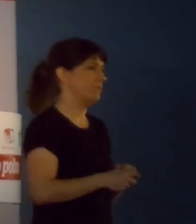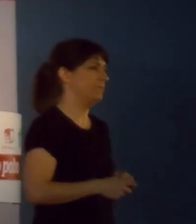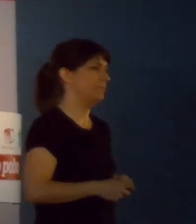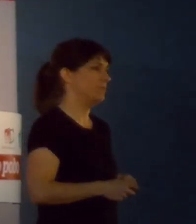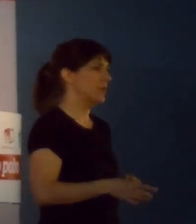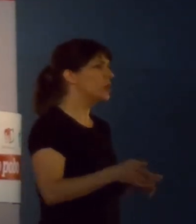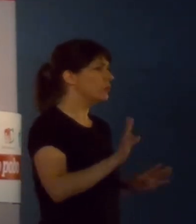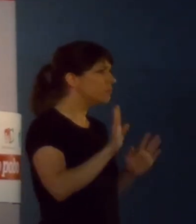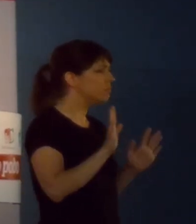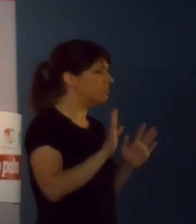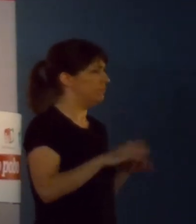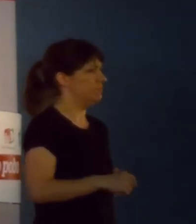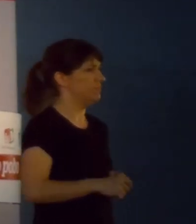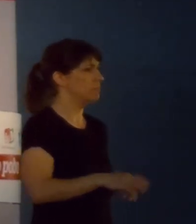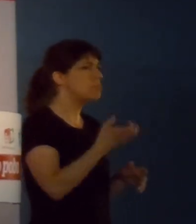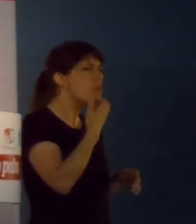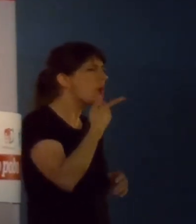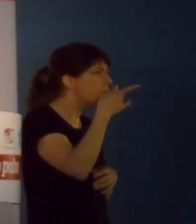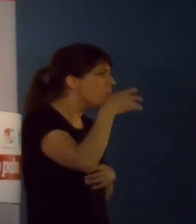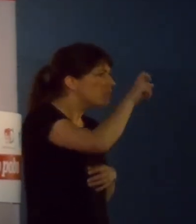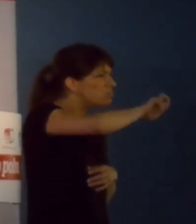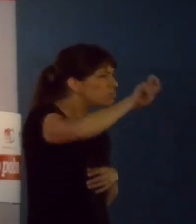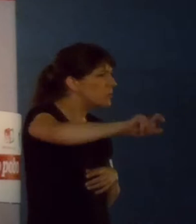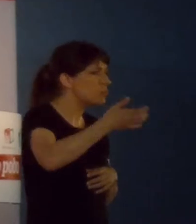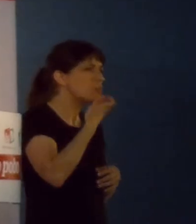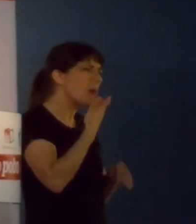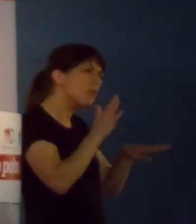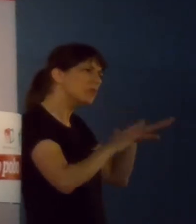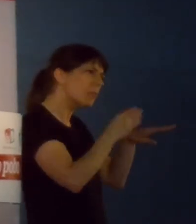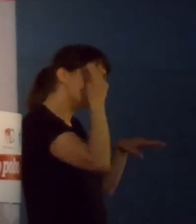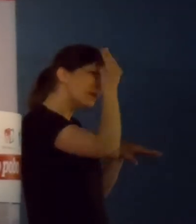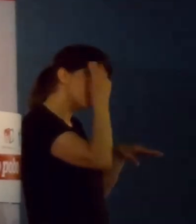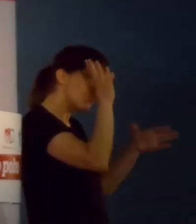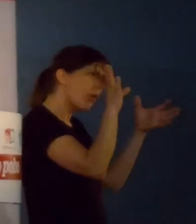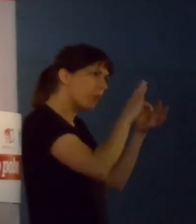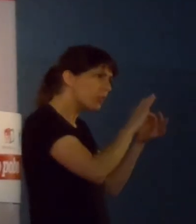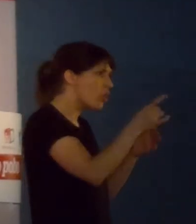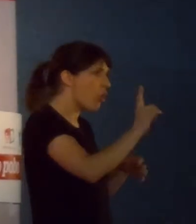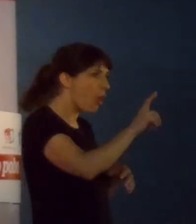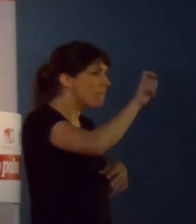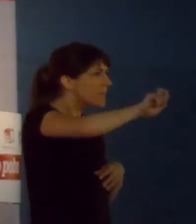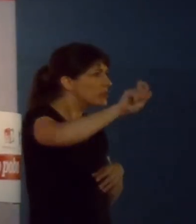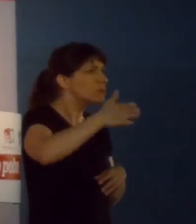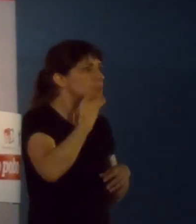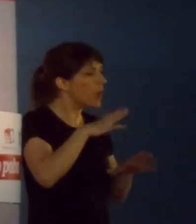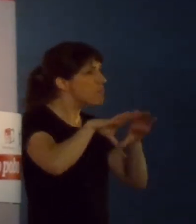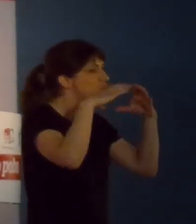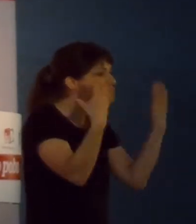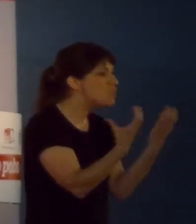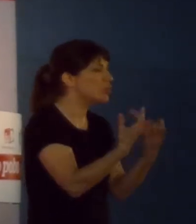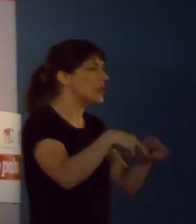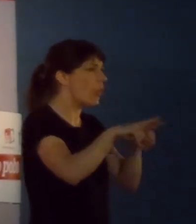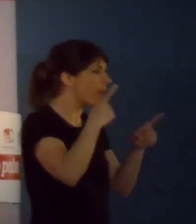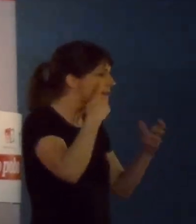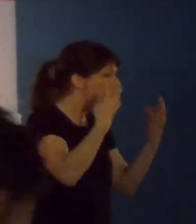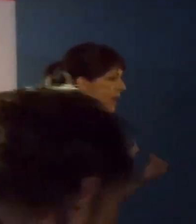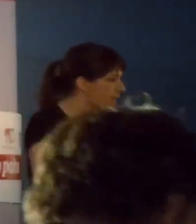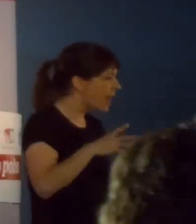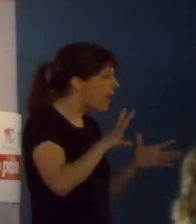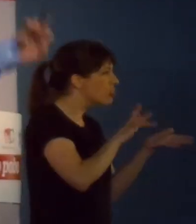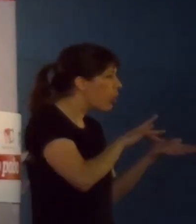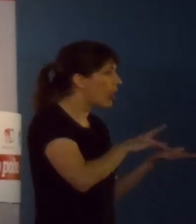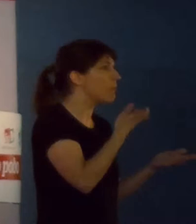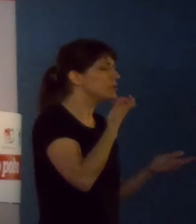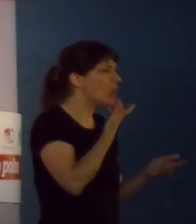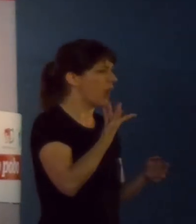que non só a cidadanía que pensa en esquerda, a cidadanía que ve o mundo dende a súa realidade material de clase,